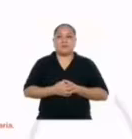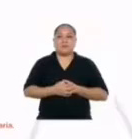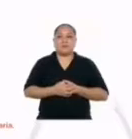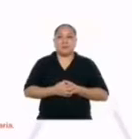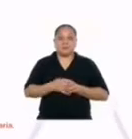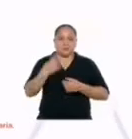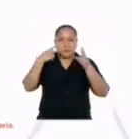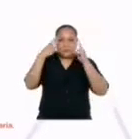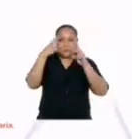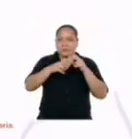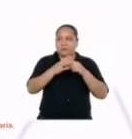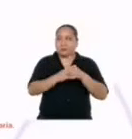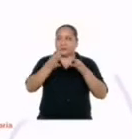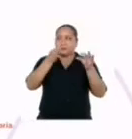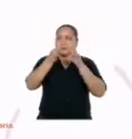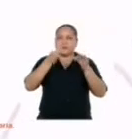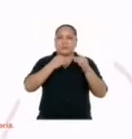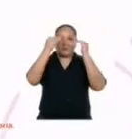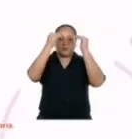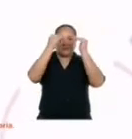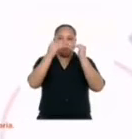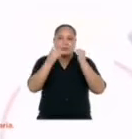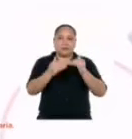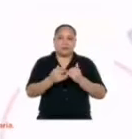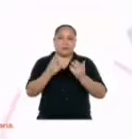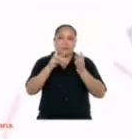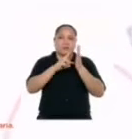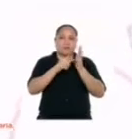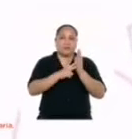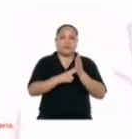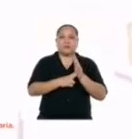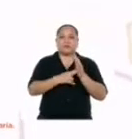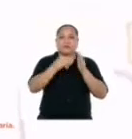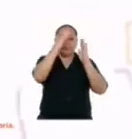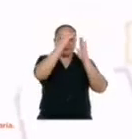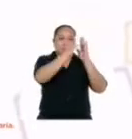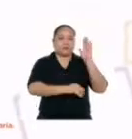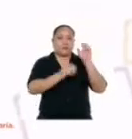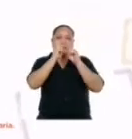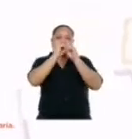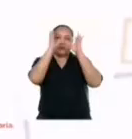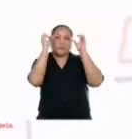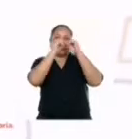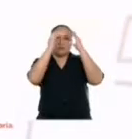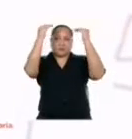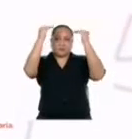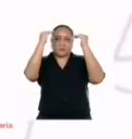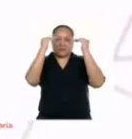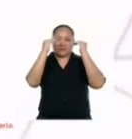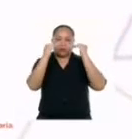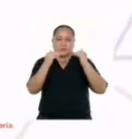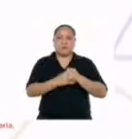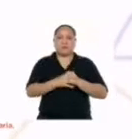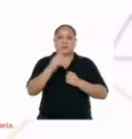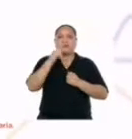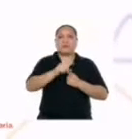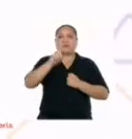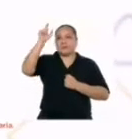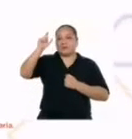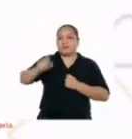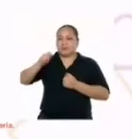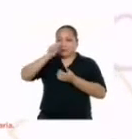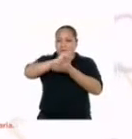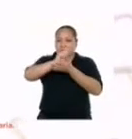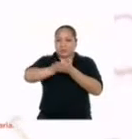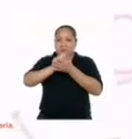Los acontecimientos se narran de manera cronológica, o sea, se deben ordenar según la fecha en las que ocurrieron. La autora o